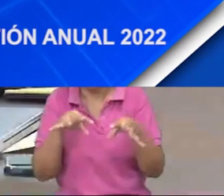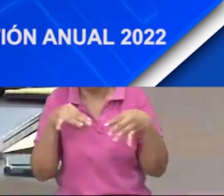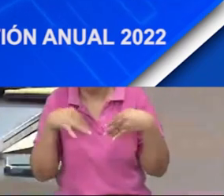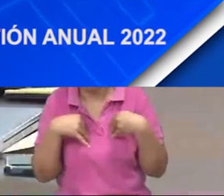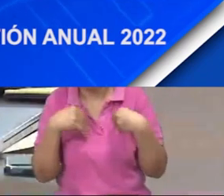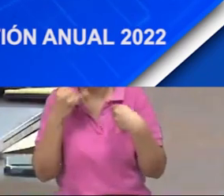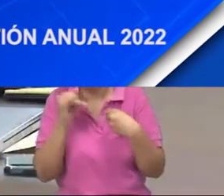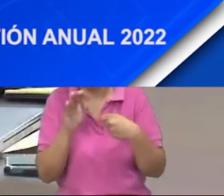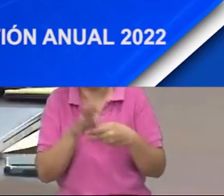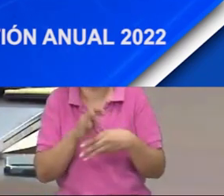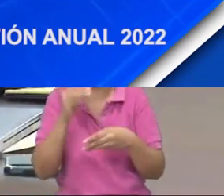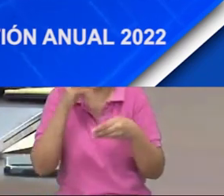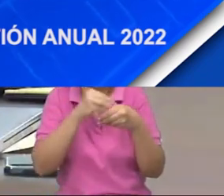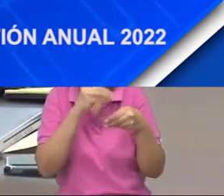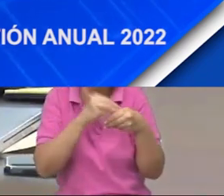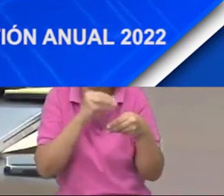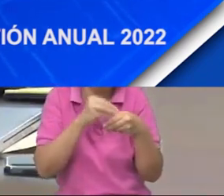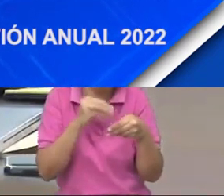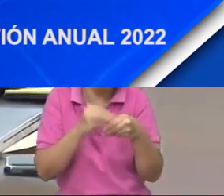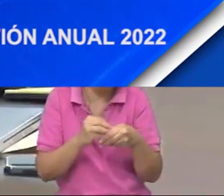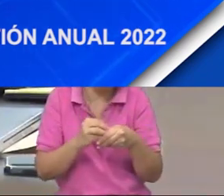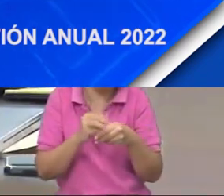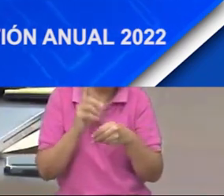cuales se ubicaron en